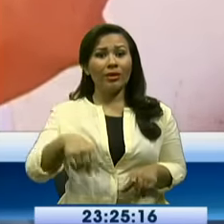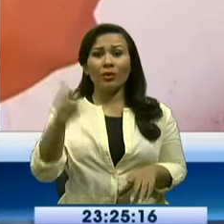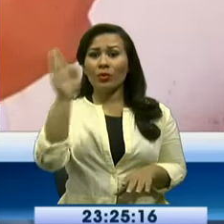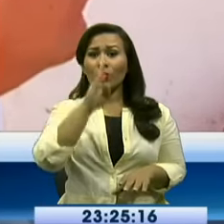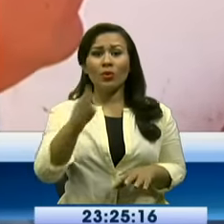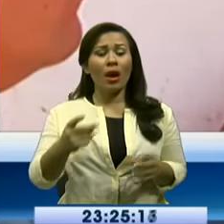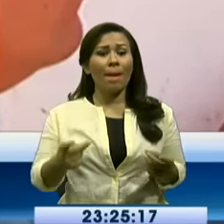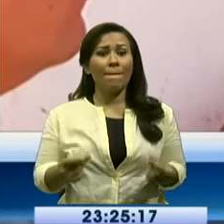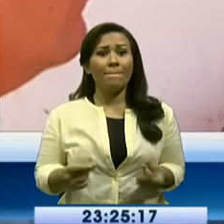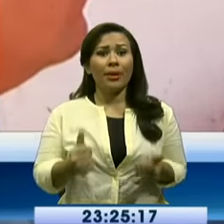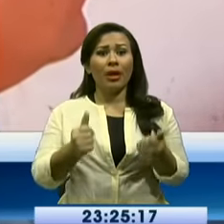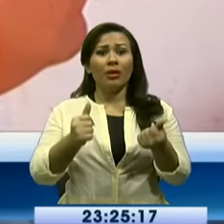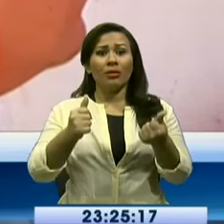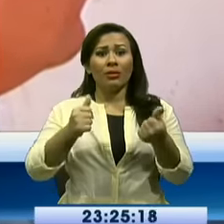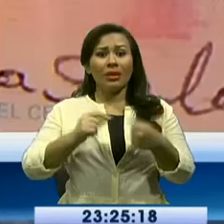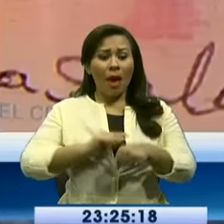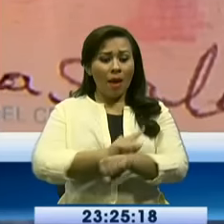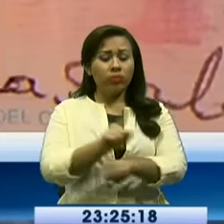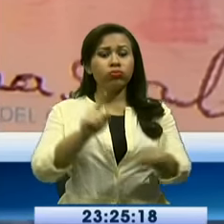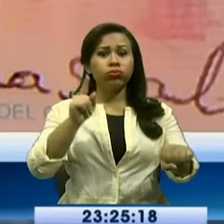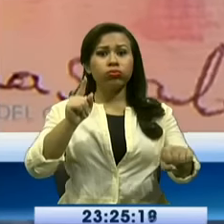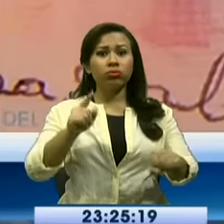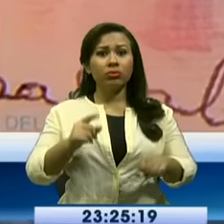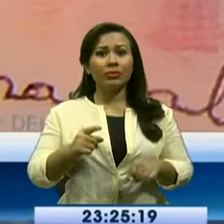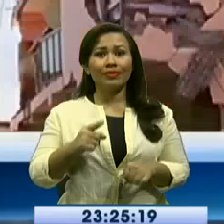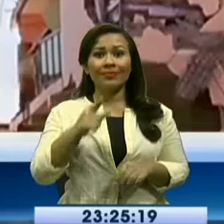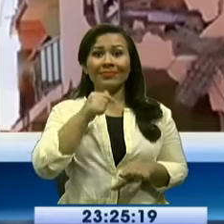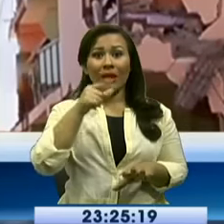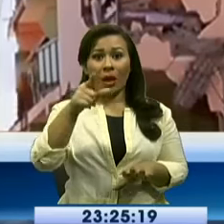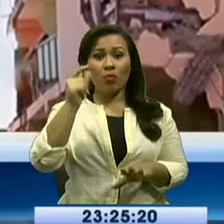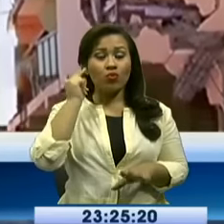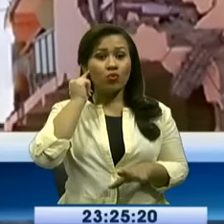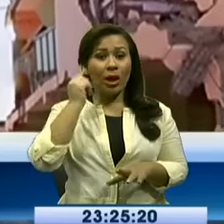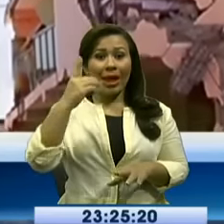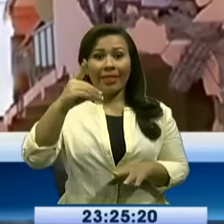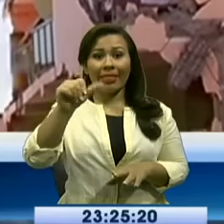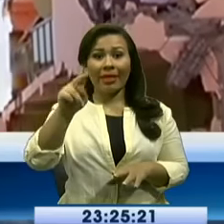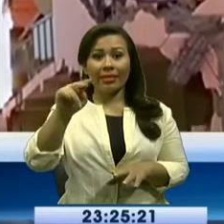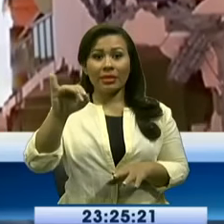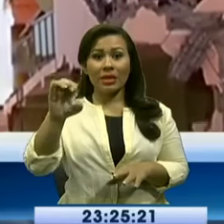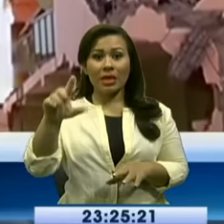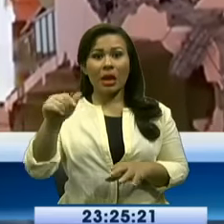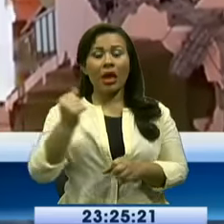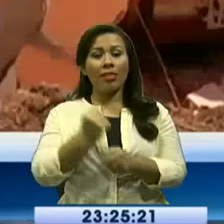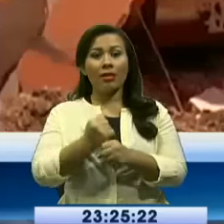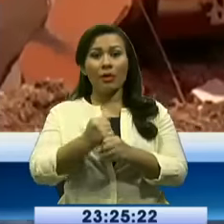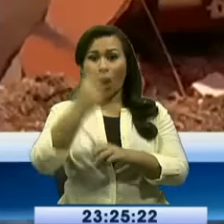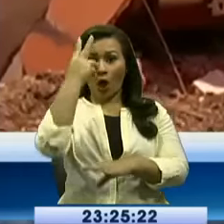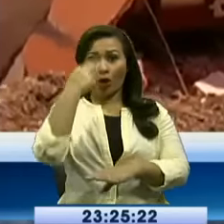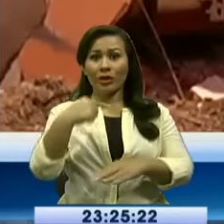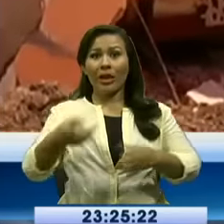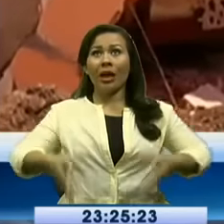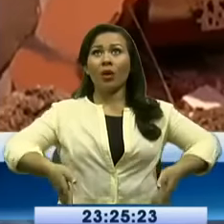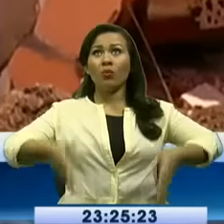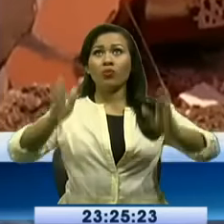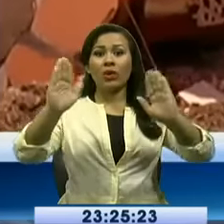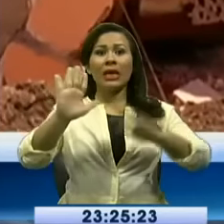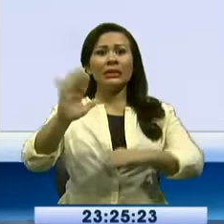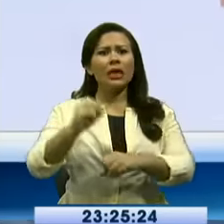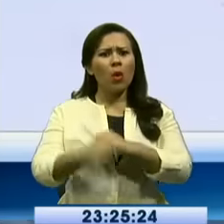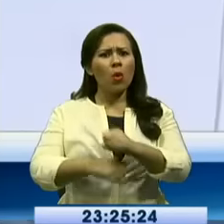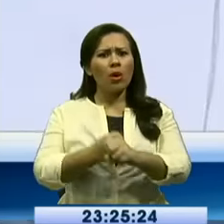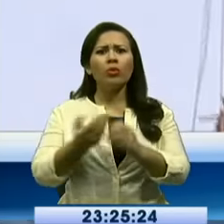de repente, en cuestión de segundos. Daniela trabajaba en este hotel construido hace 5 años y que antes del